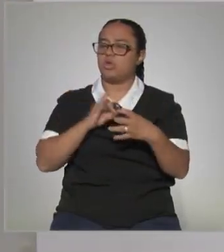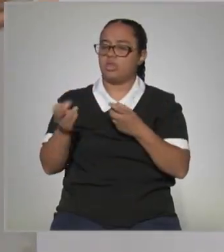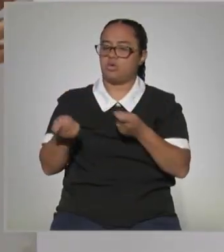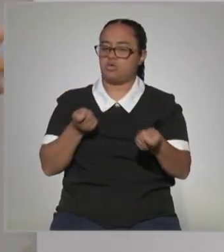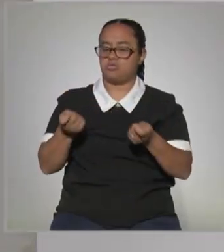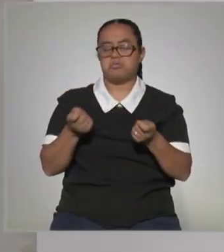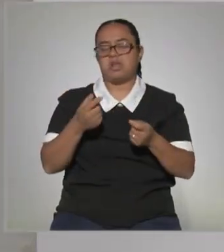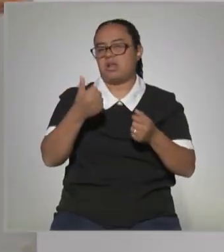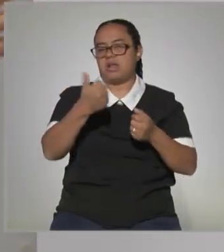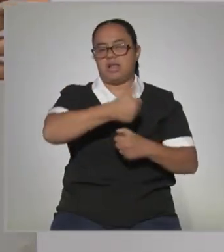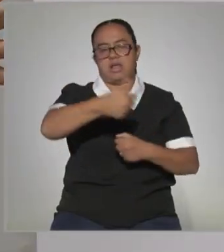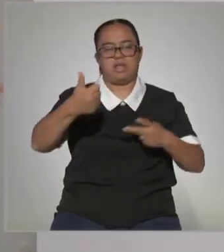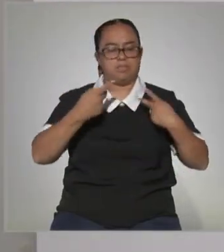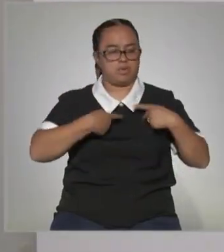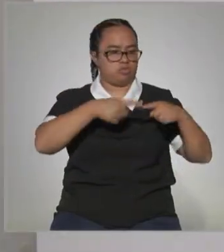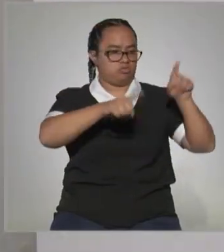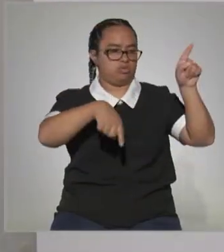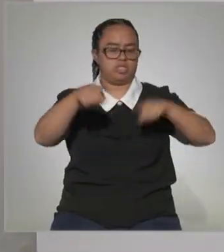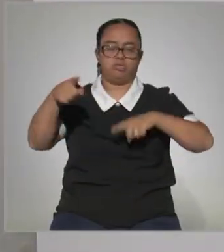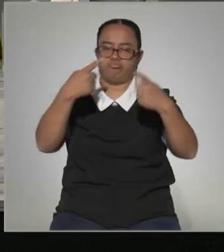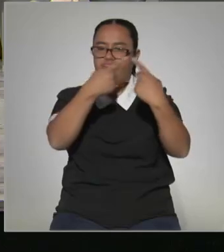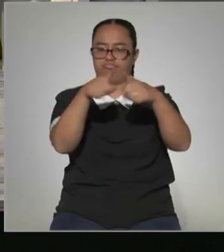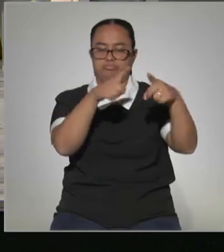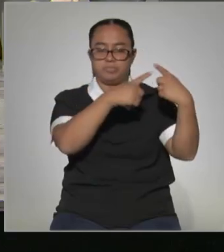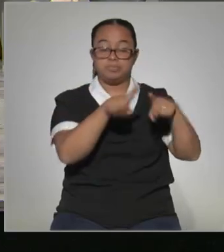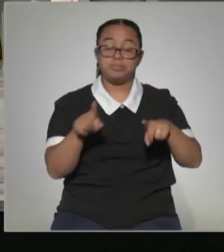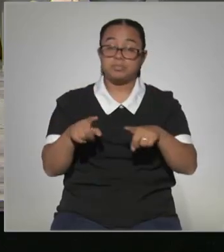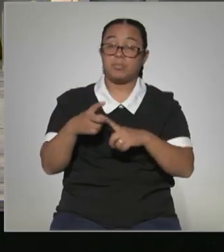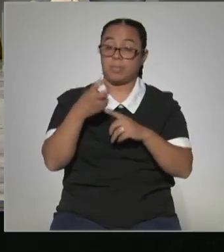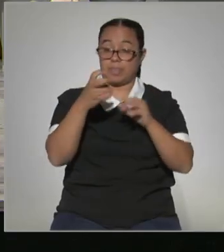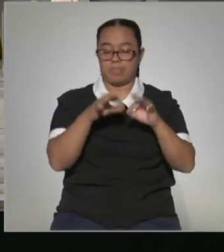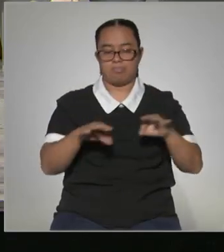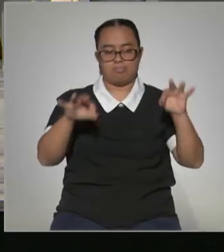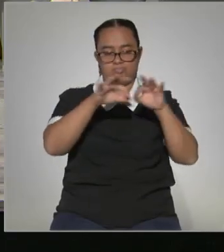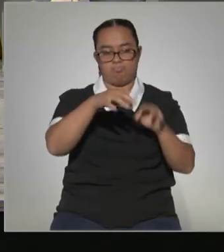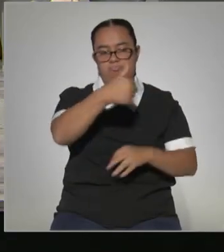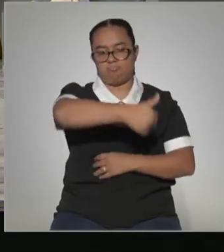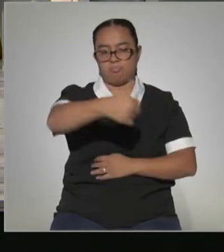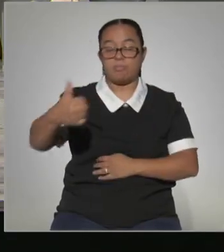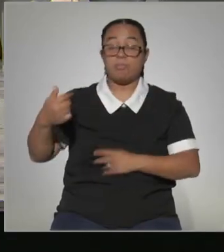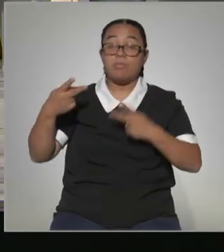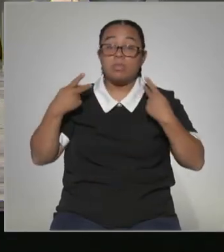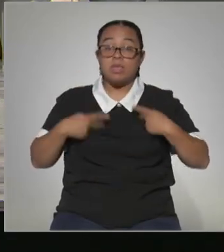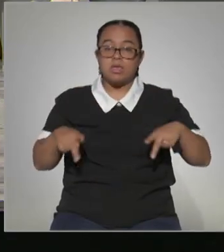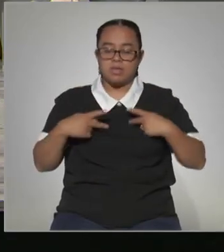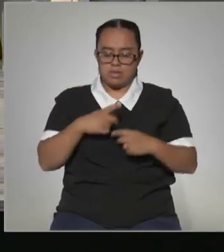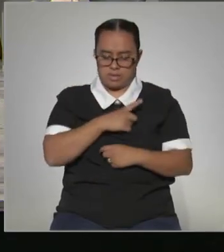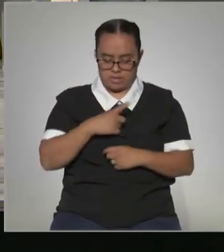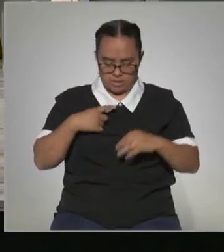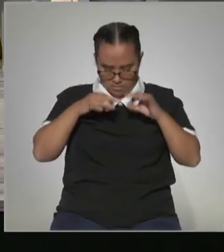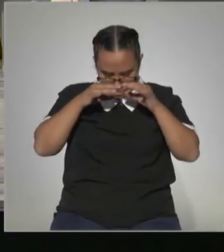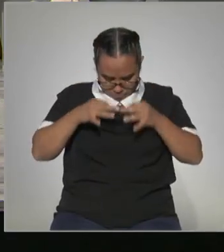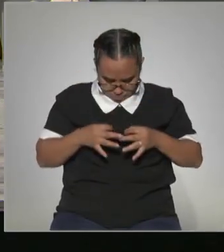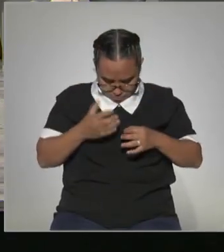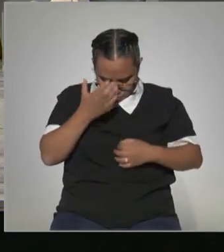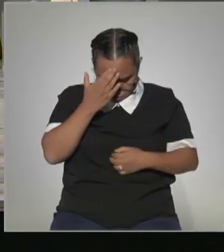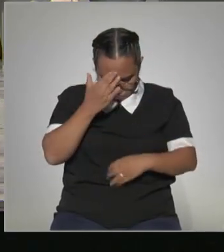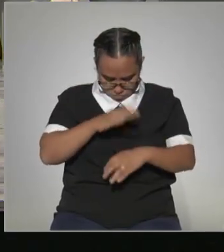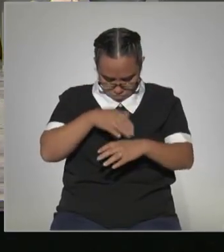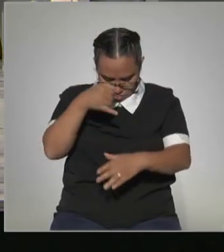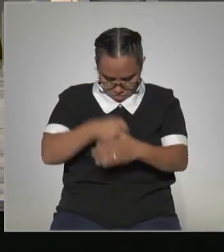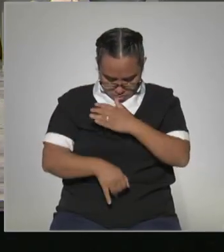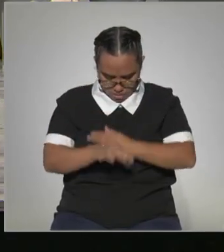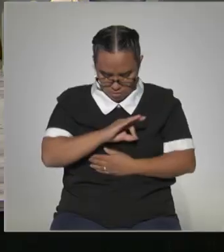y así, ¿no? Hay diversidad. Entonces, creo que es importante que cada persona se empiece a conocer y vaya desarrollando sus